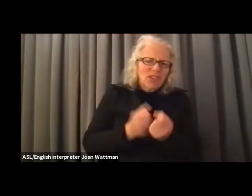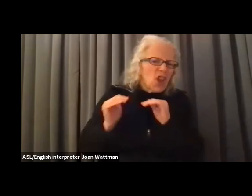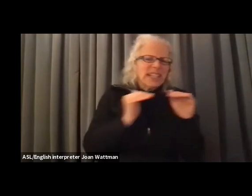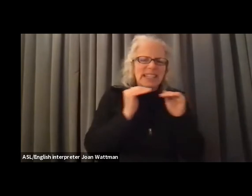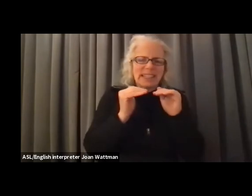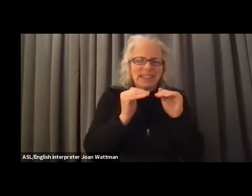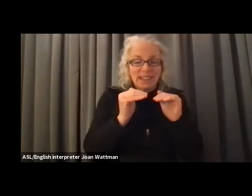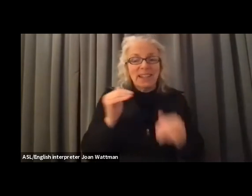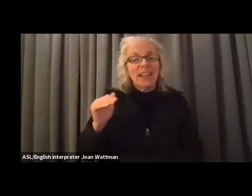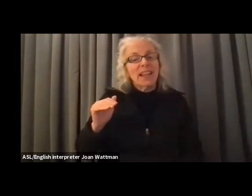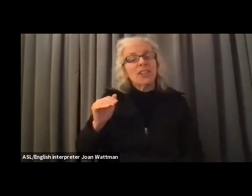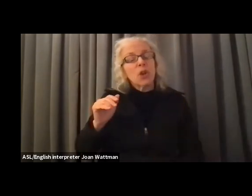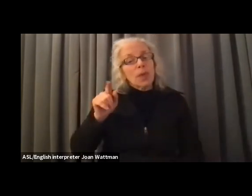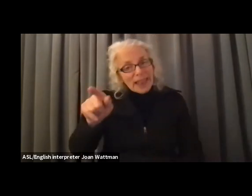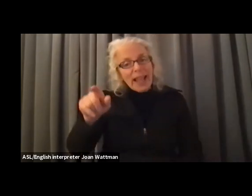pudiera